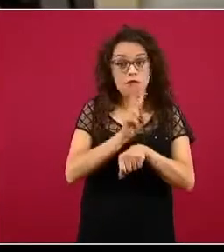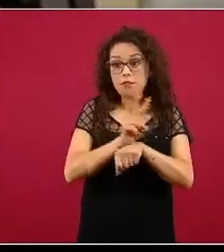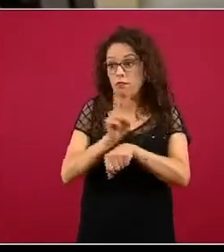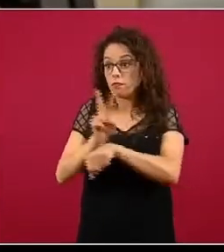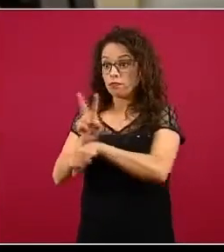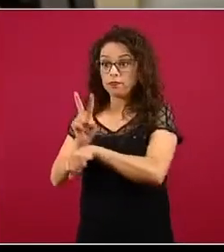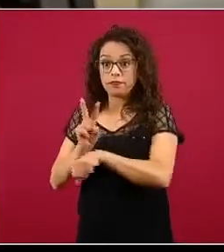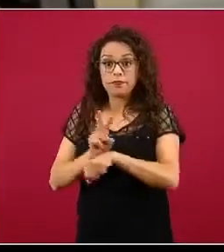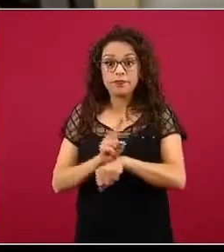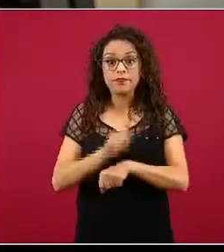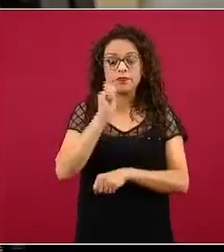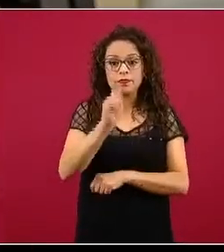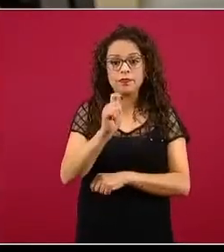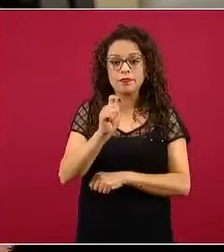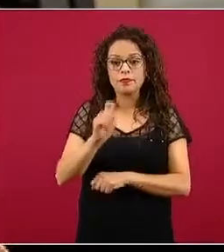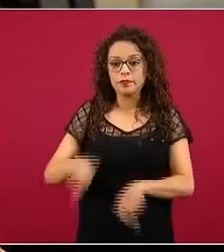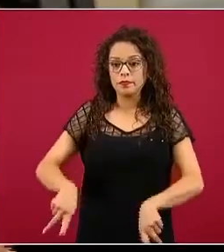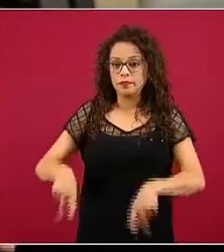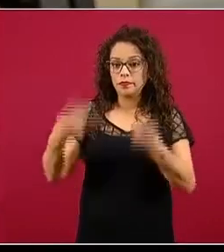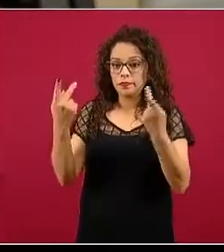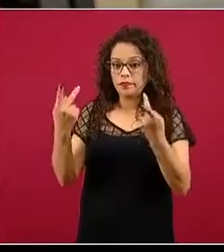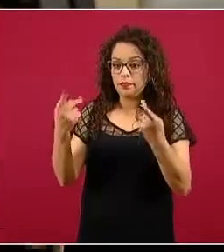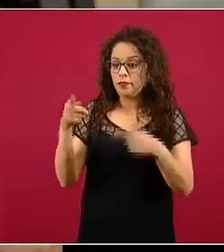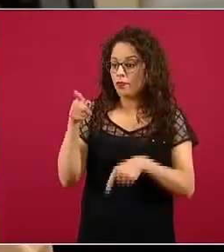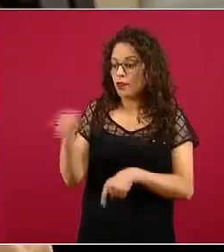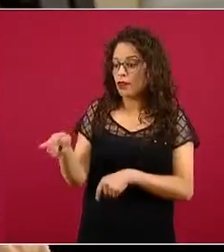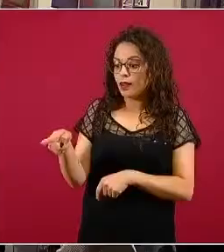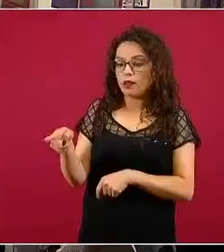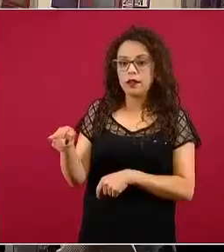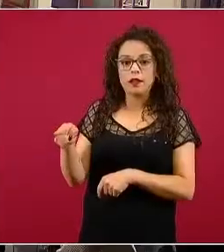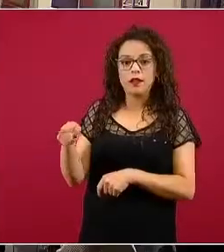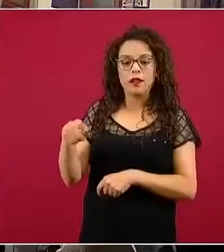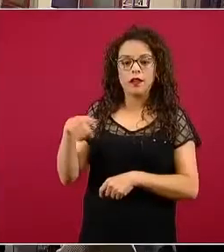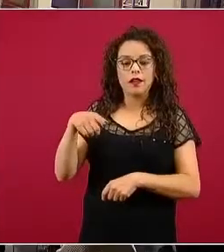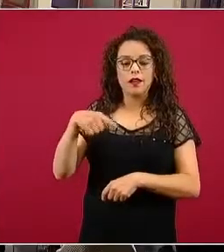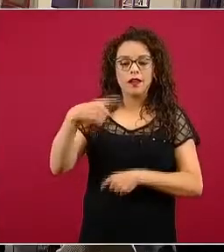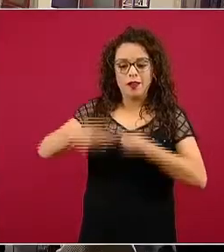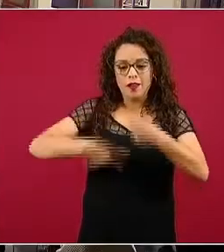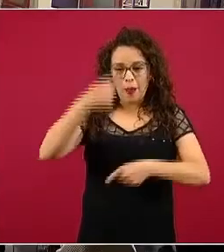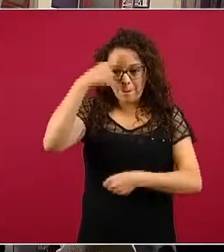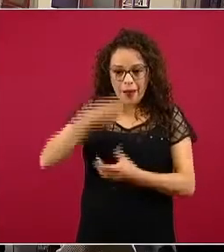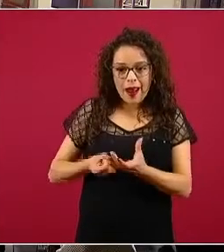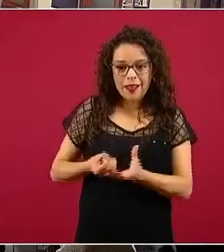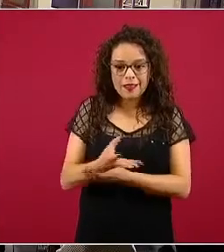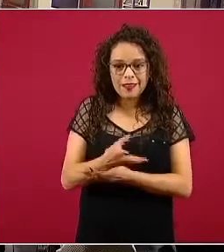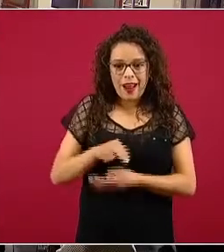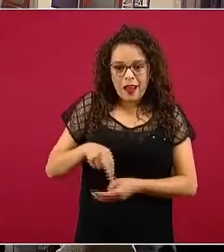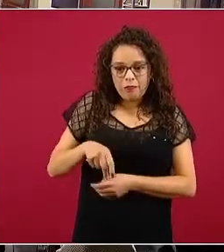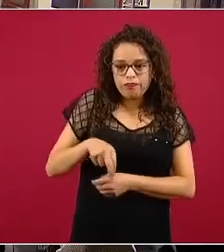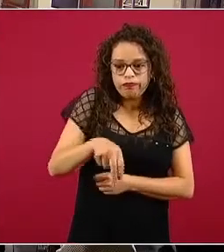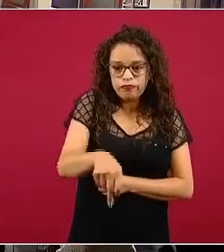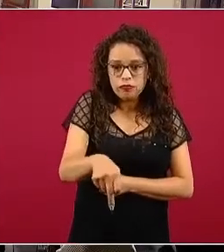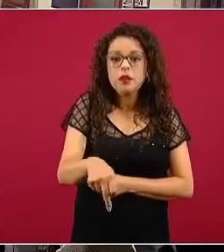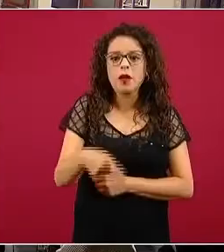en los torniquetes, que no haya venta ahí, pero adentro hay hasta